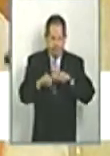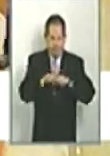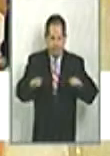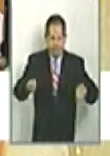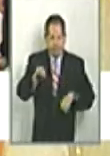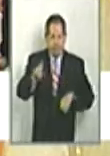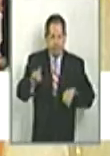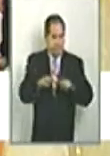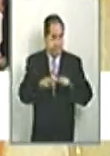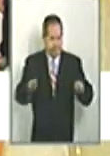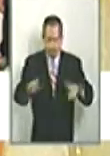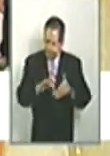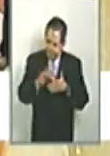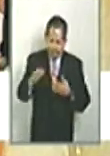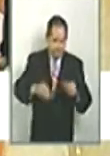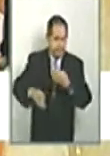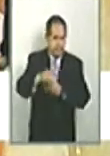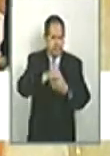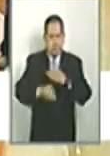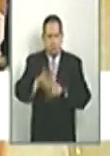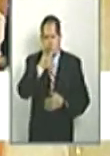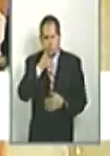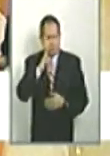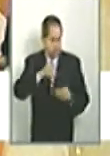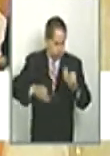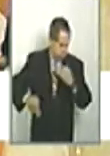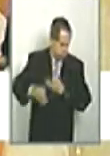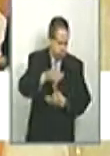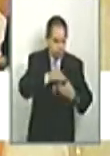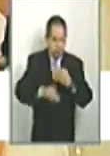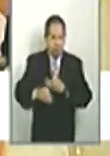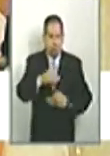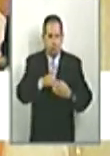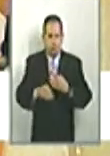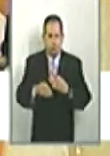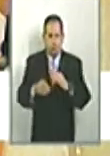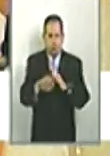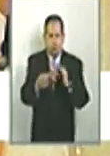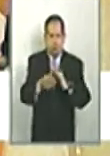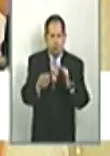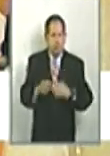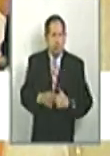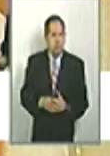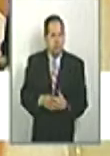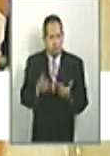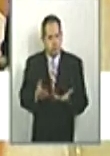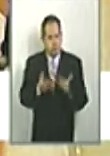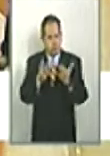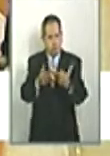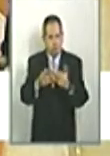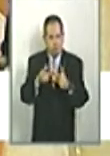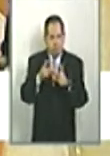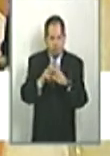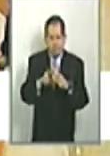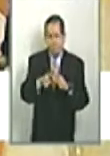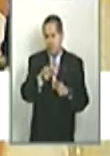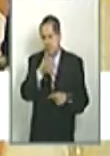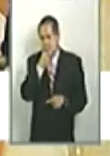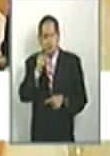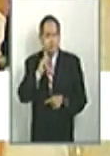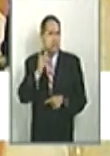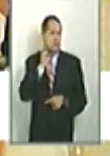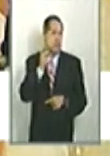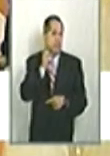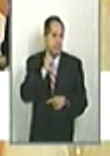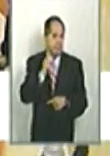directiva. Gracias a todas y todos los legisladores, senadoras, senadores, diputadas y diputados,